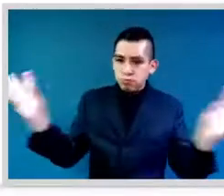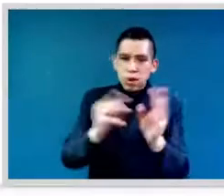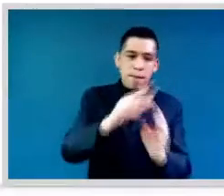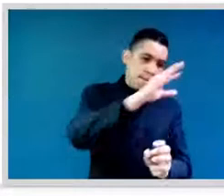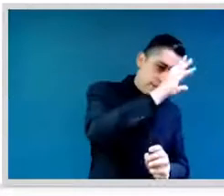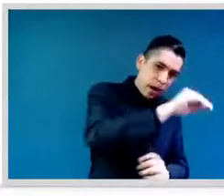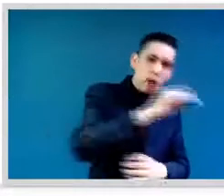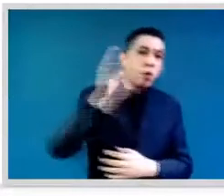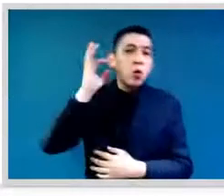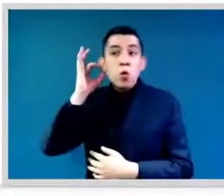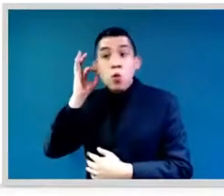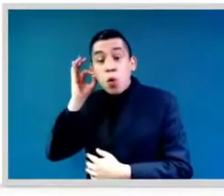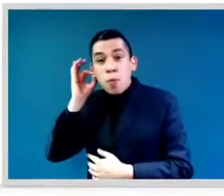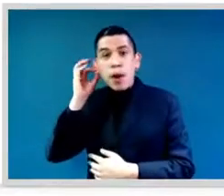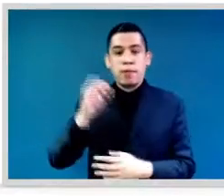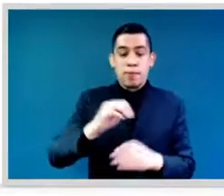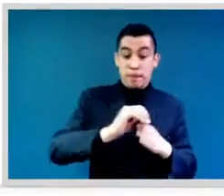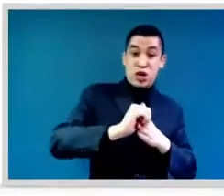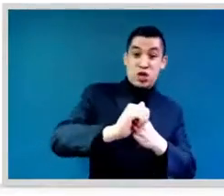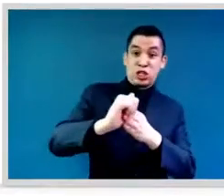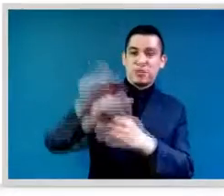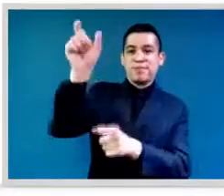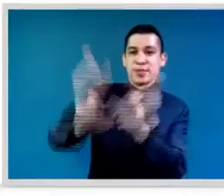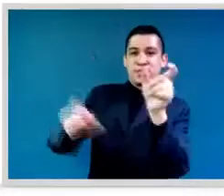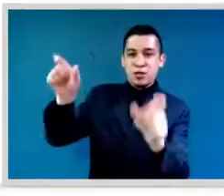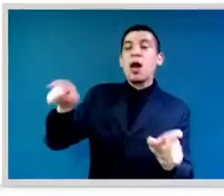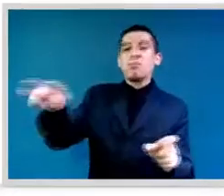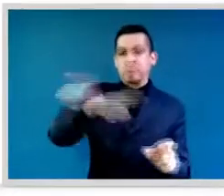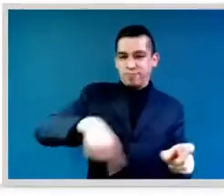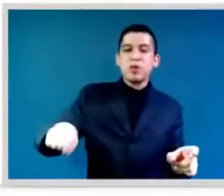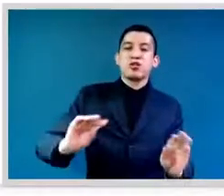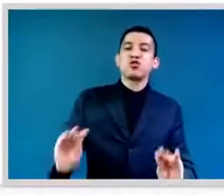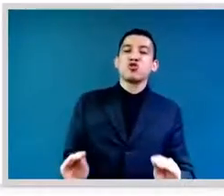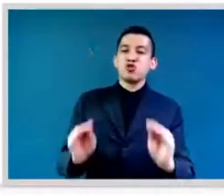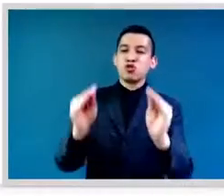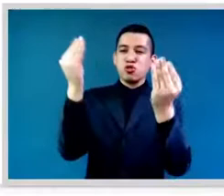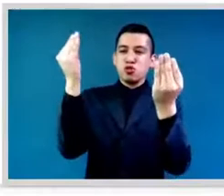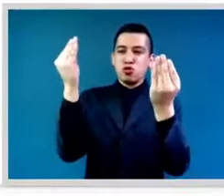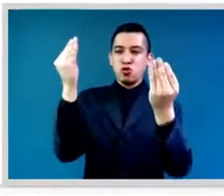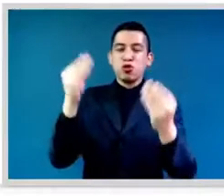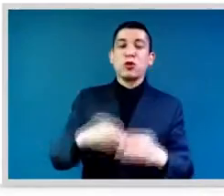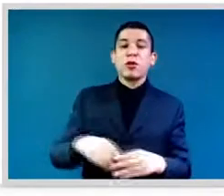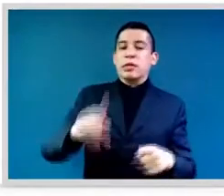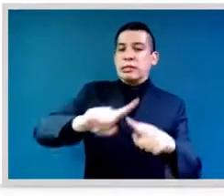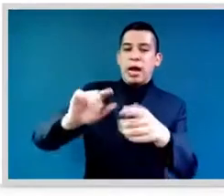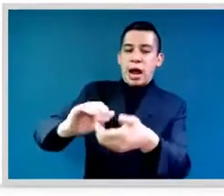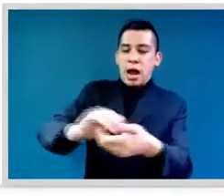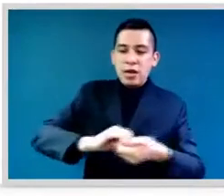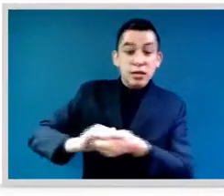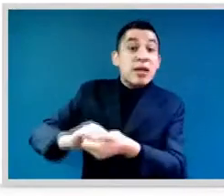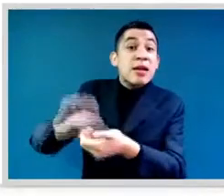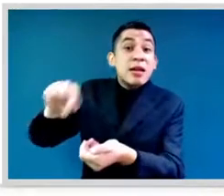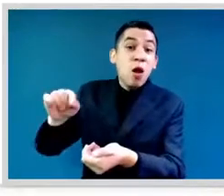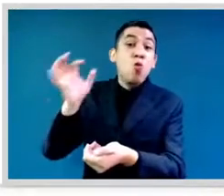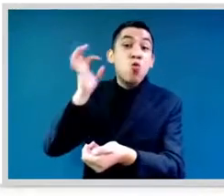son jóvenes y la sociedad civil feminista. Al ponerlas al frente de este